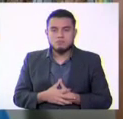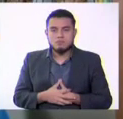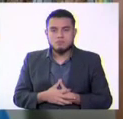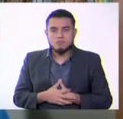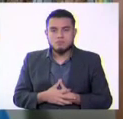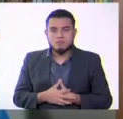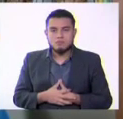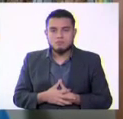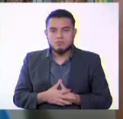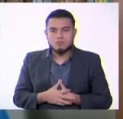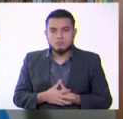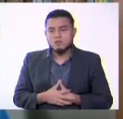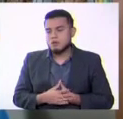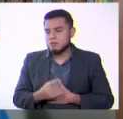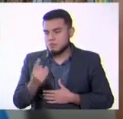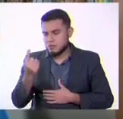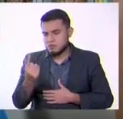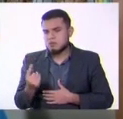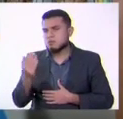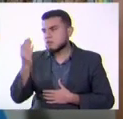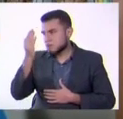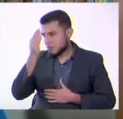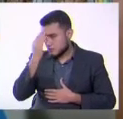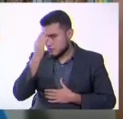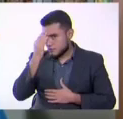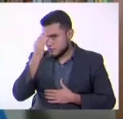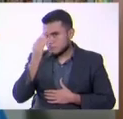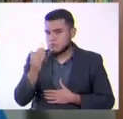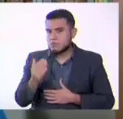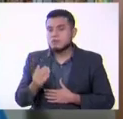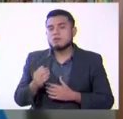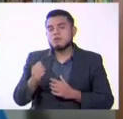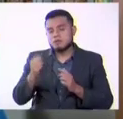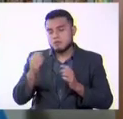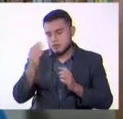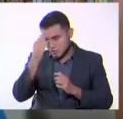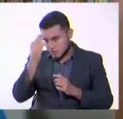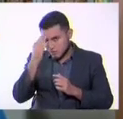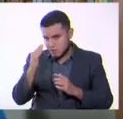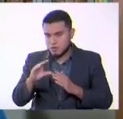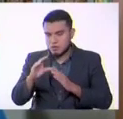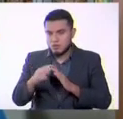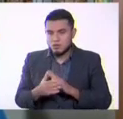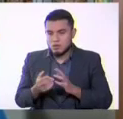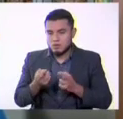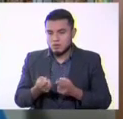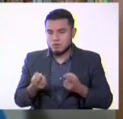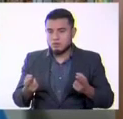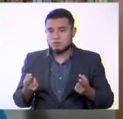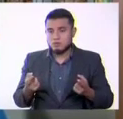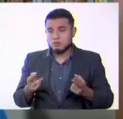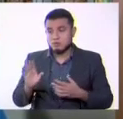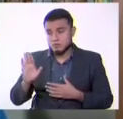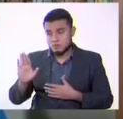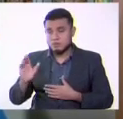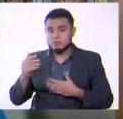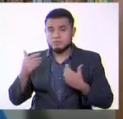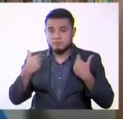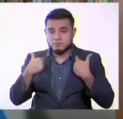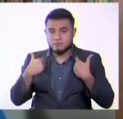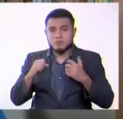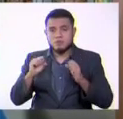a aquel que conoce su cultura, aquel que conoce los elementos a su disposición y los recursos a su disposición, puede